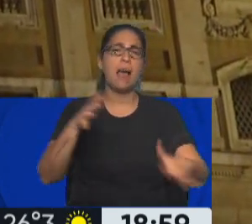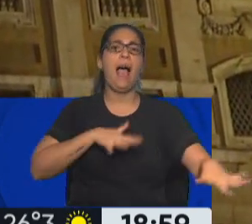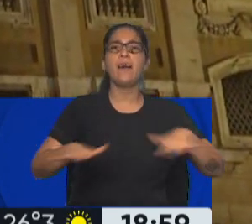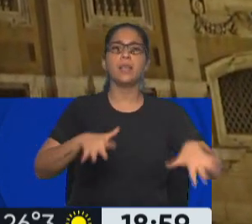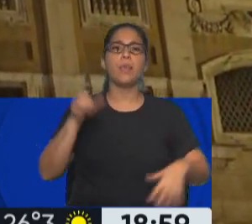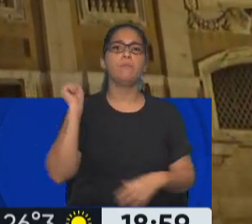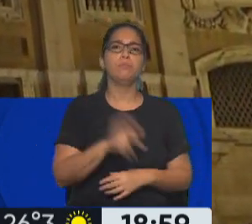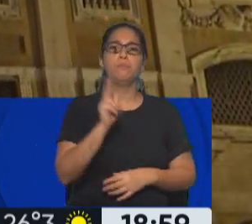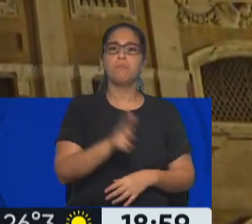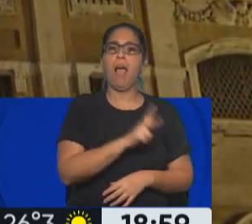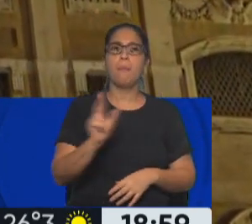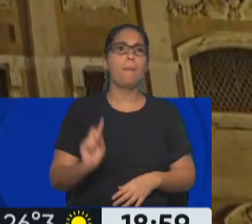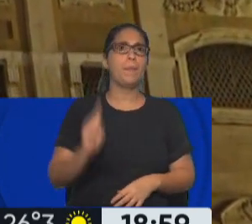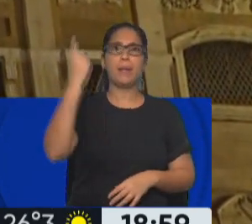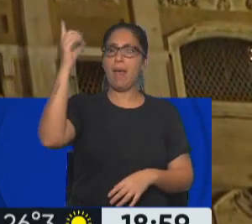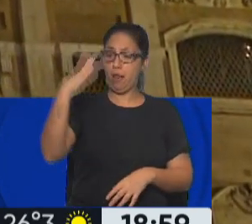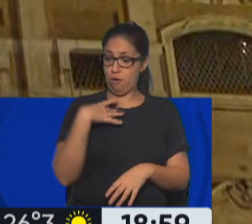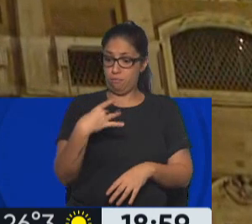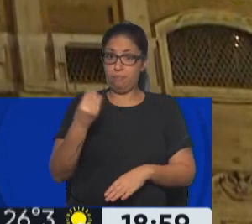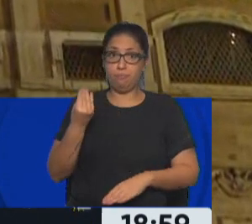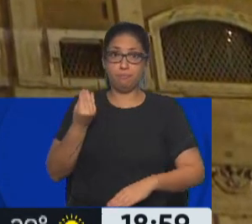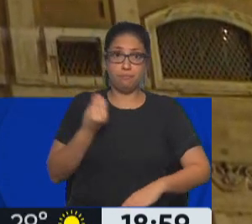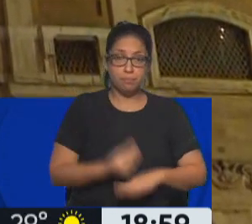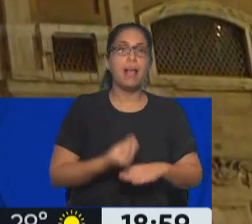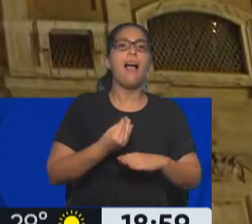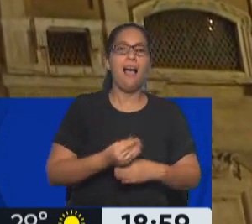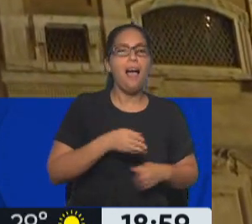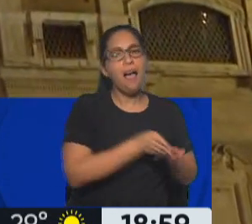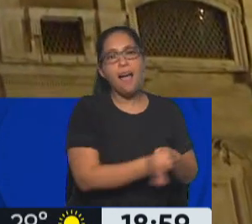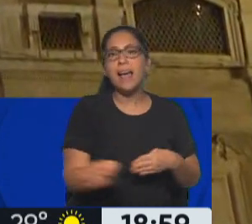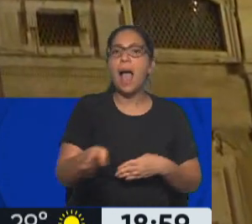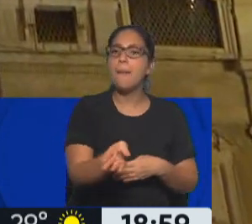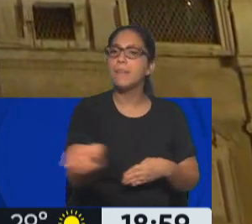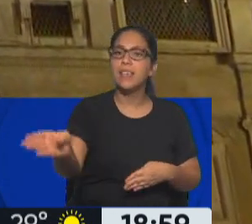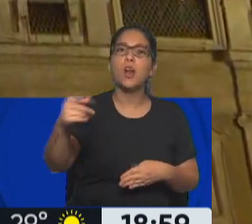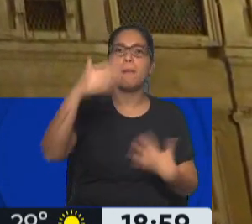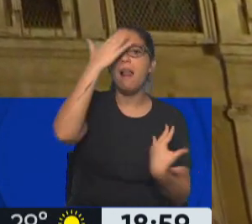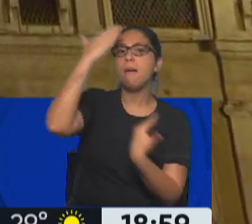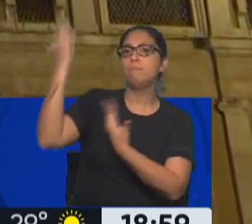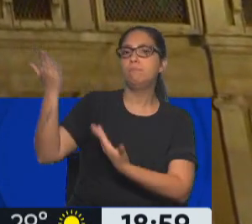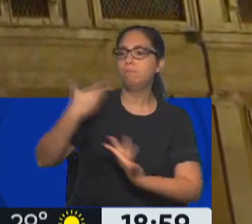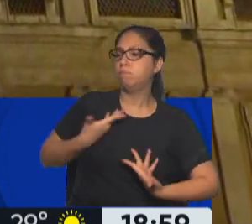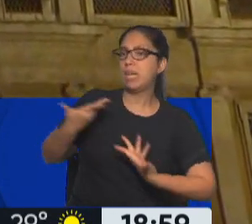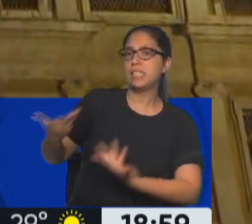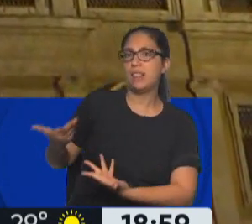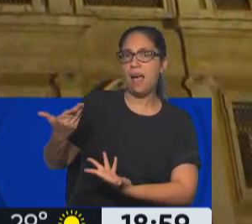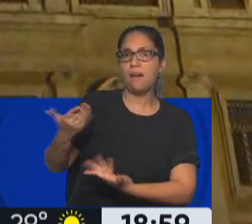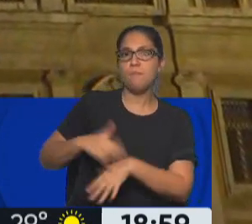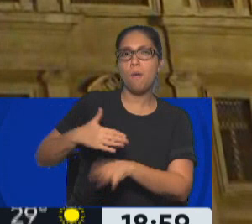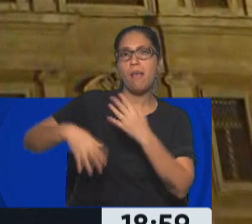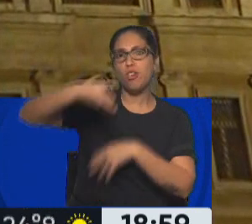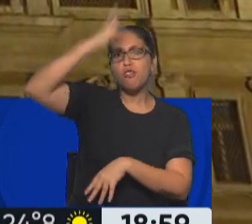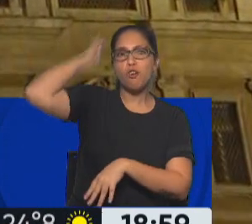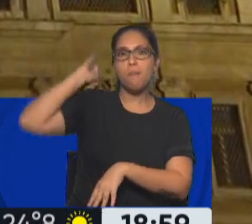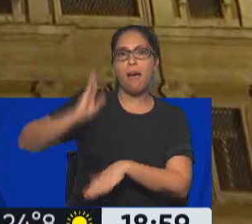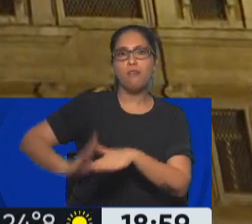papa para, de alguna manera, presentarse ante el emperador romano de aquel entonces.